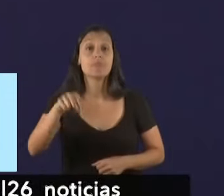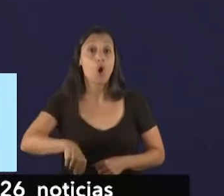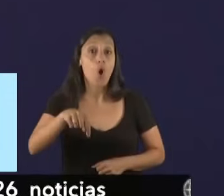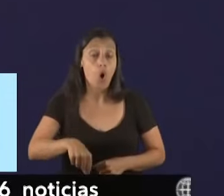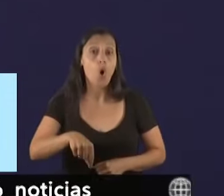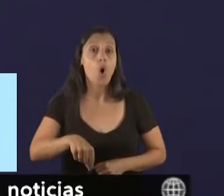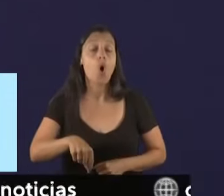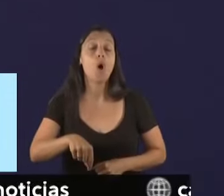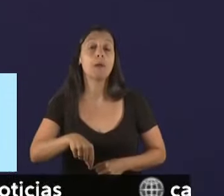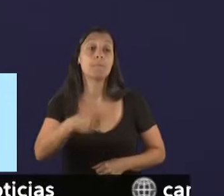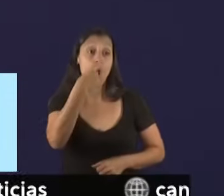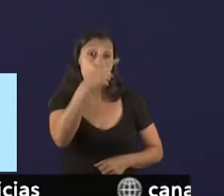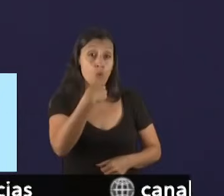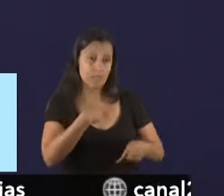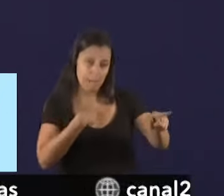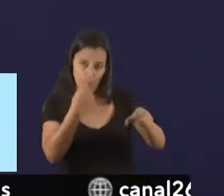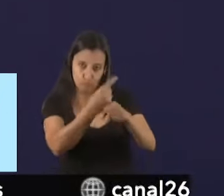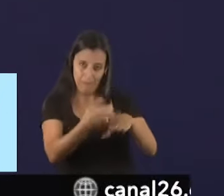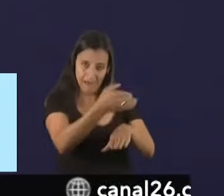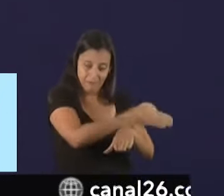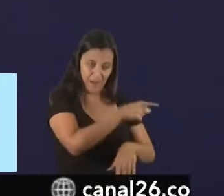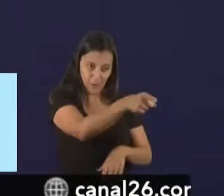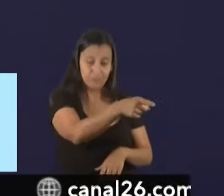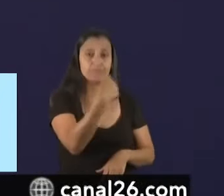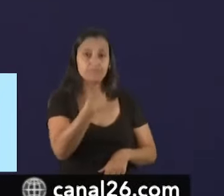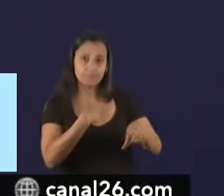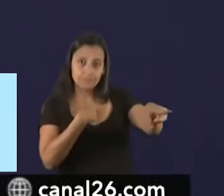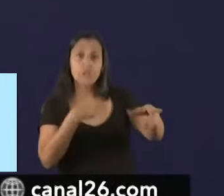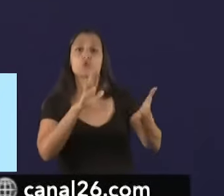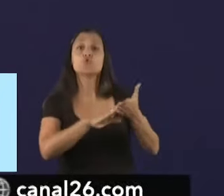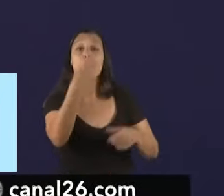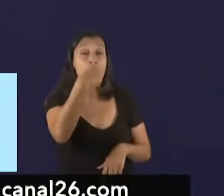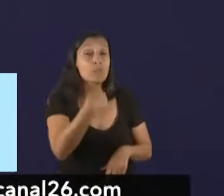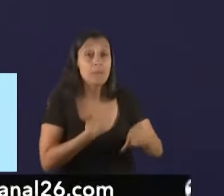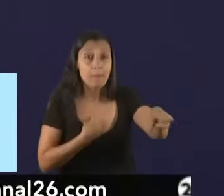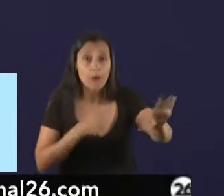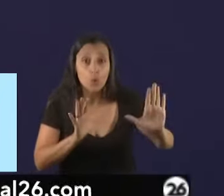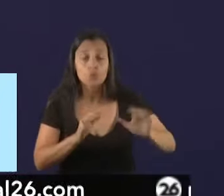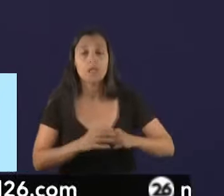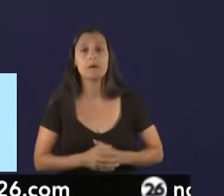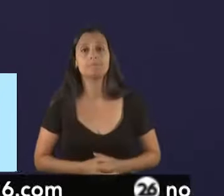hoy me dedico a empezar por las últimas preguntas eh en tu eh con respecto a tu última pregunta Eh no